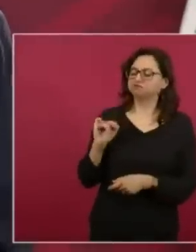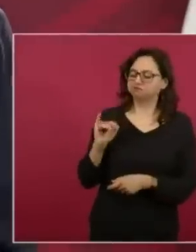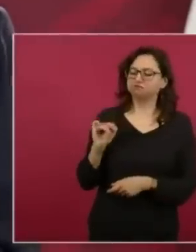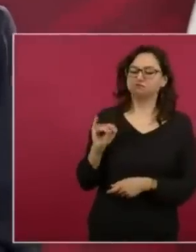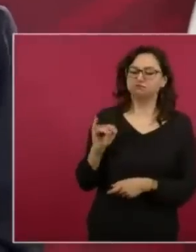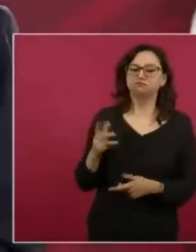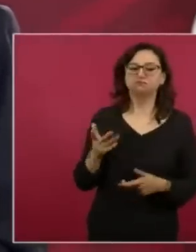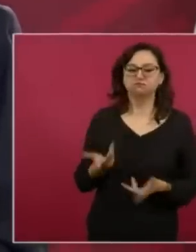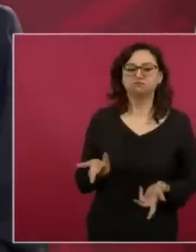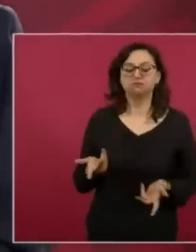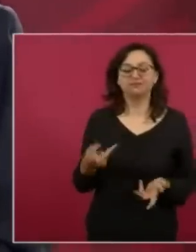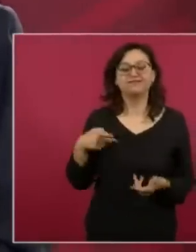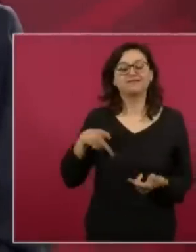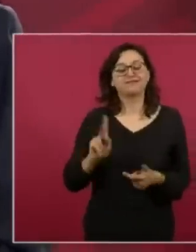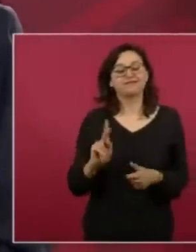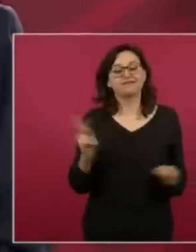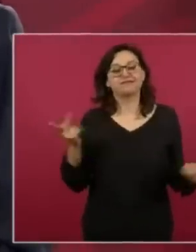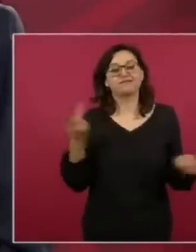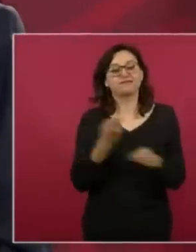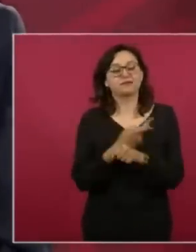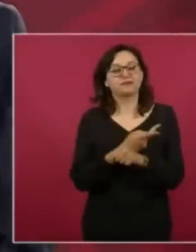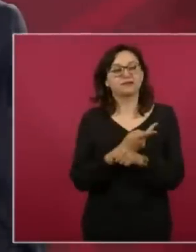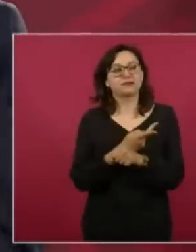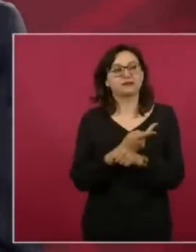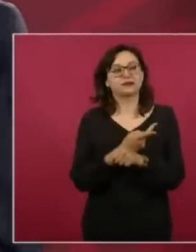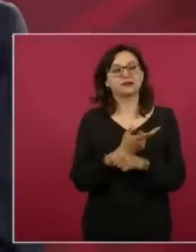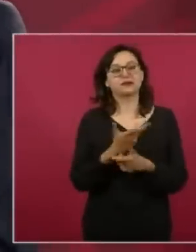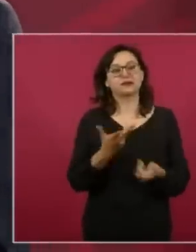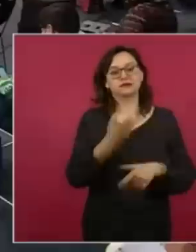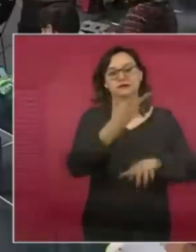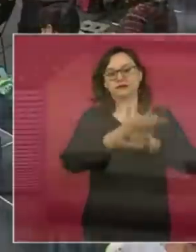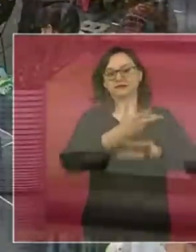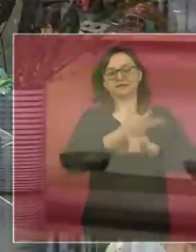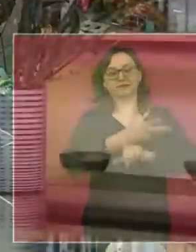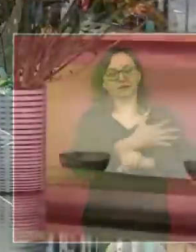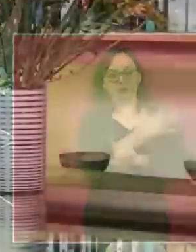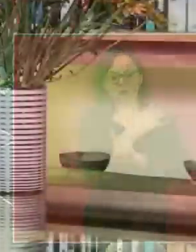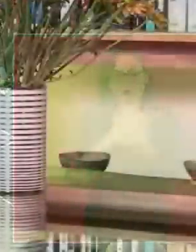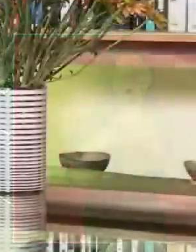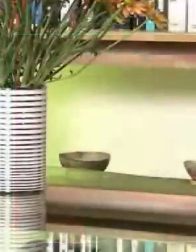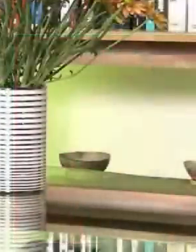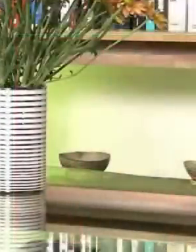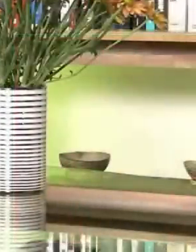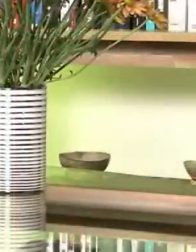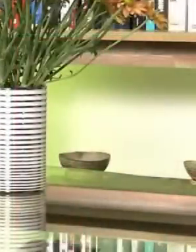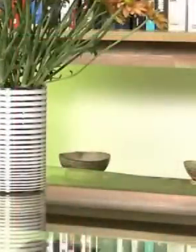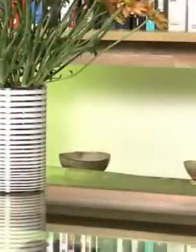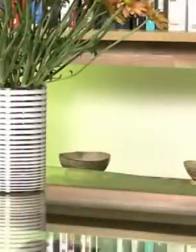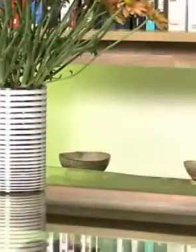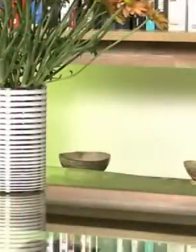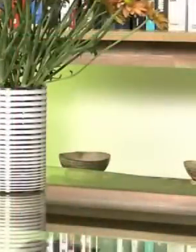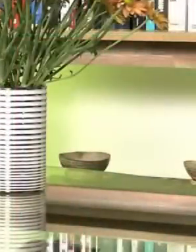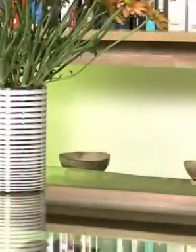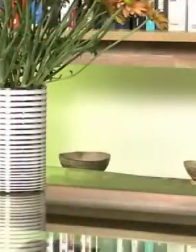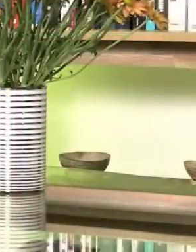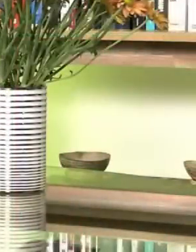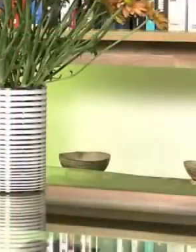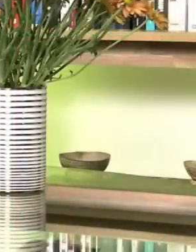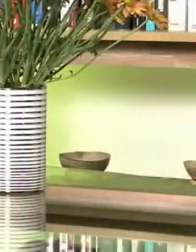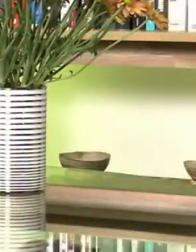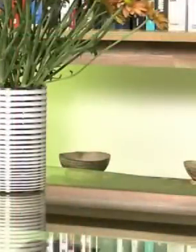a ir a cuba el viaje empieza este 5 de mayo visita es la primera que llevará a cabo en la región